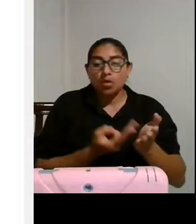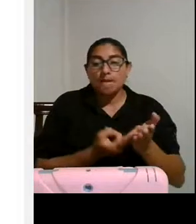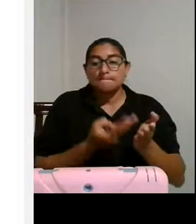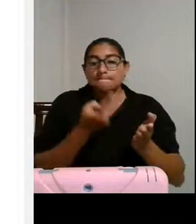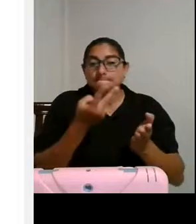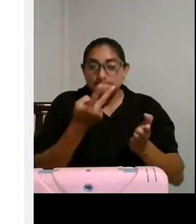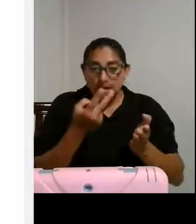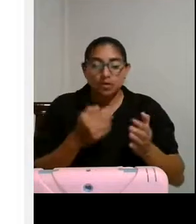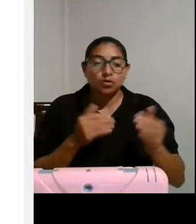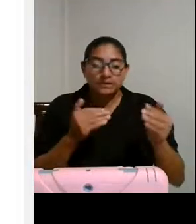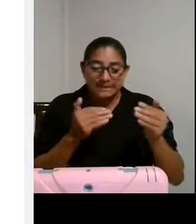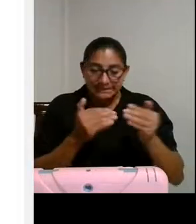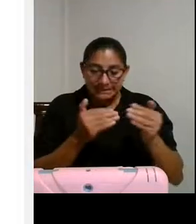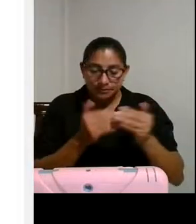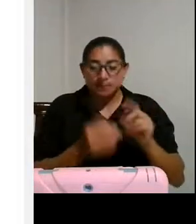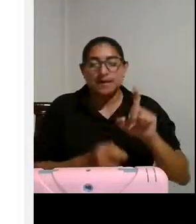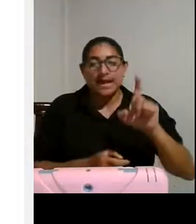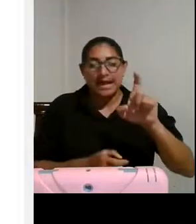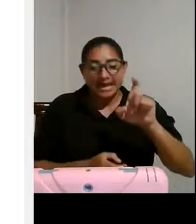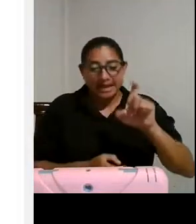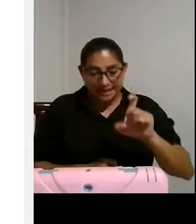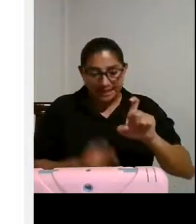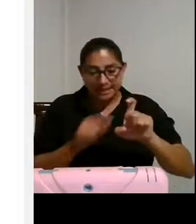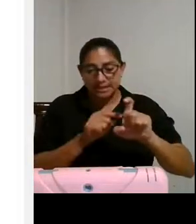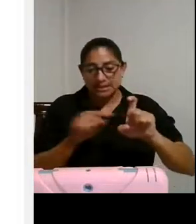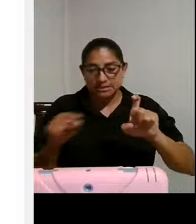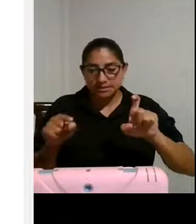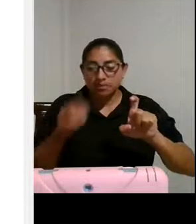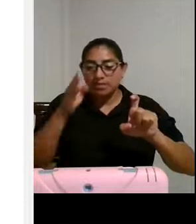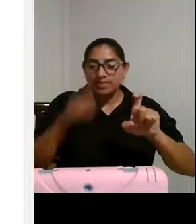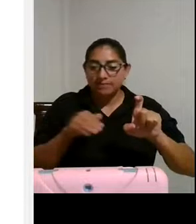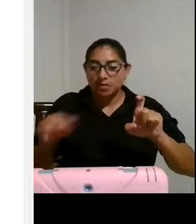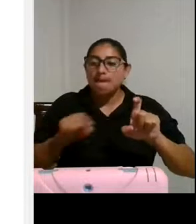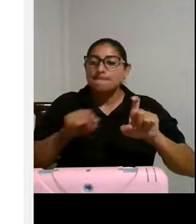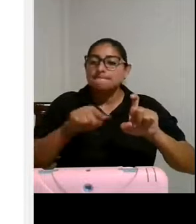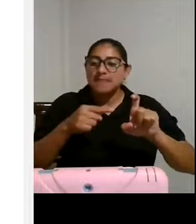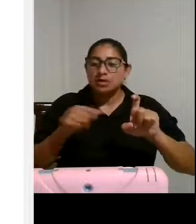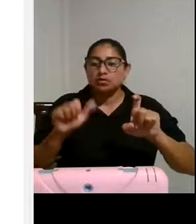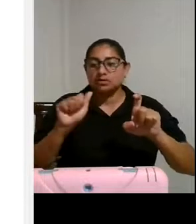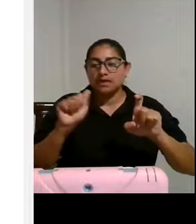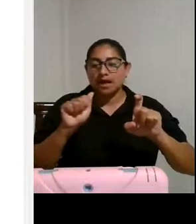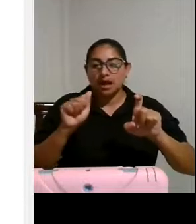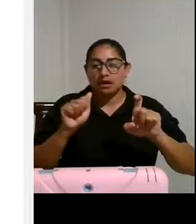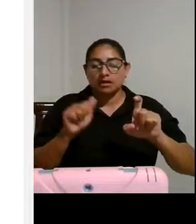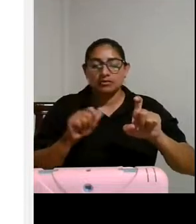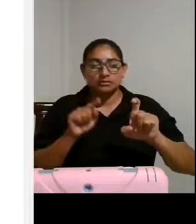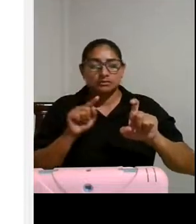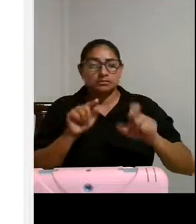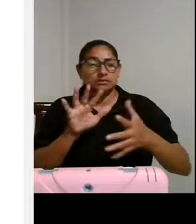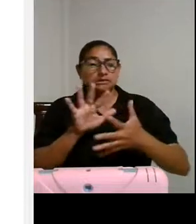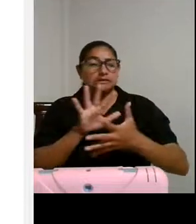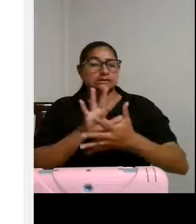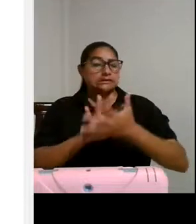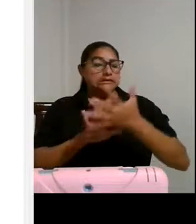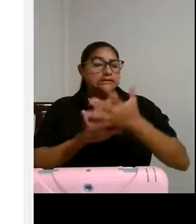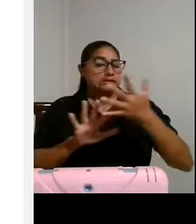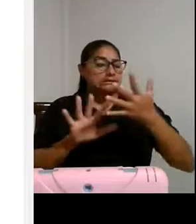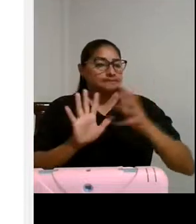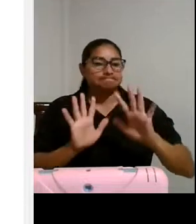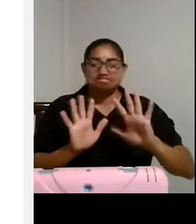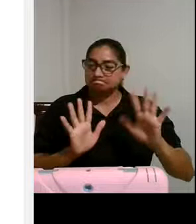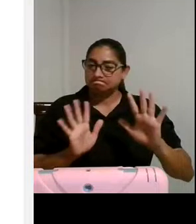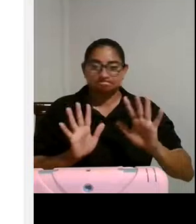se aproxima x y que lo dividamos entre x menos a. Tal vez ahí puede parecer enredado, no hay como algo